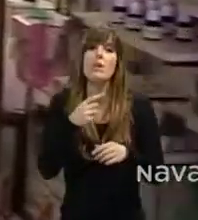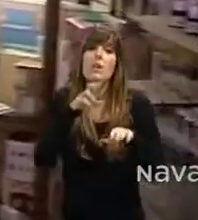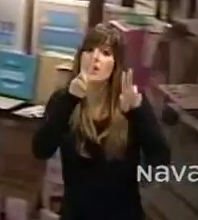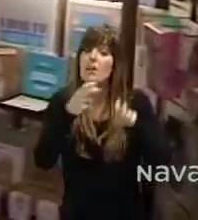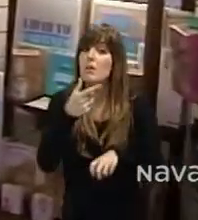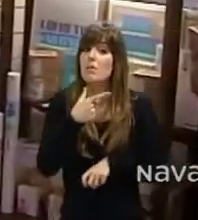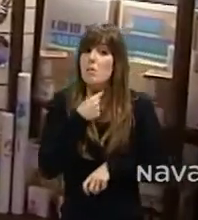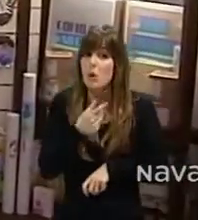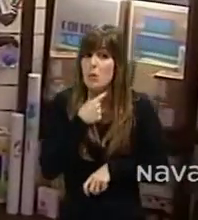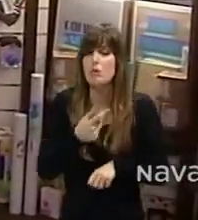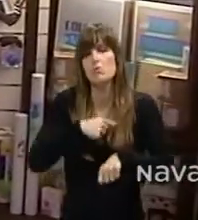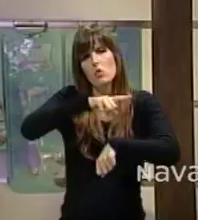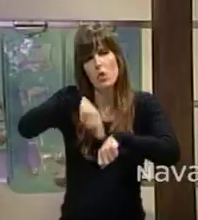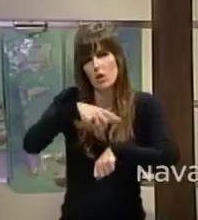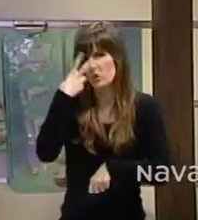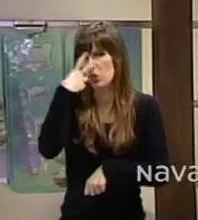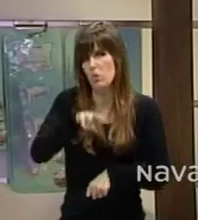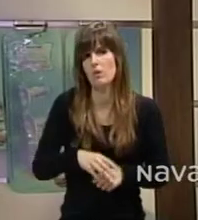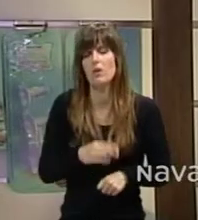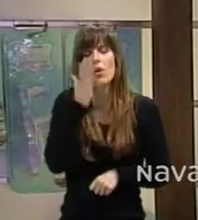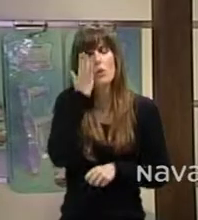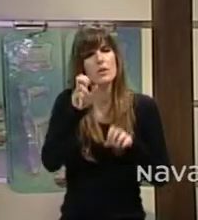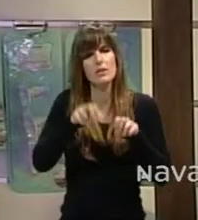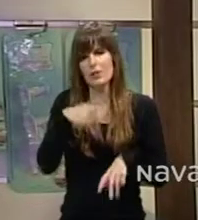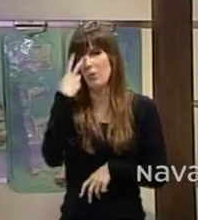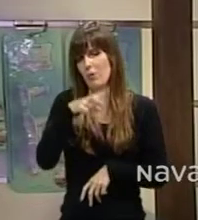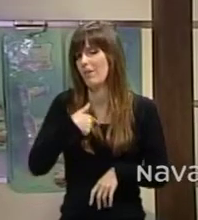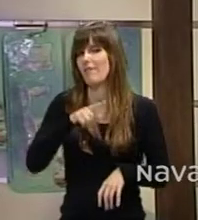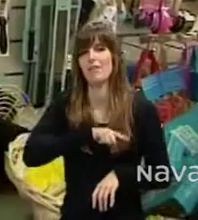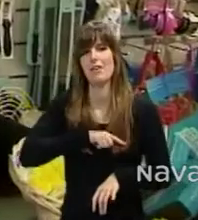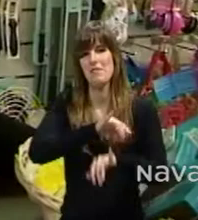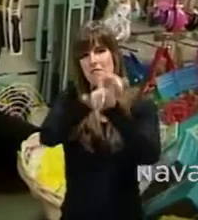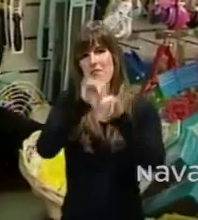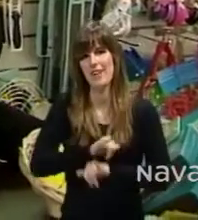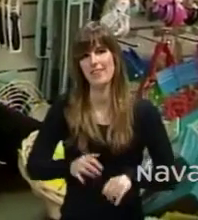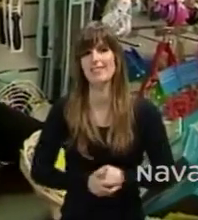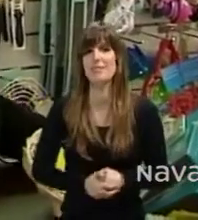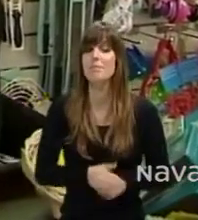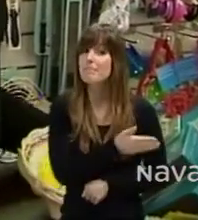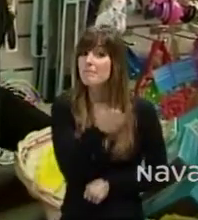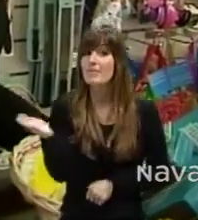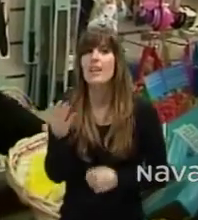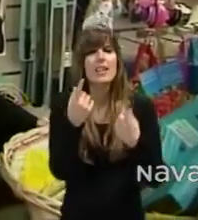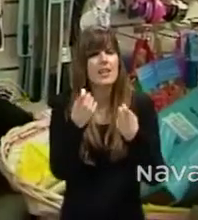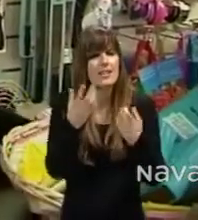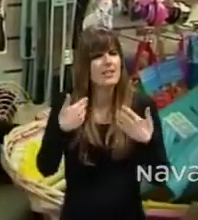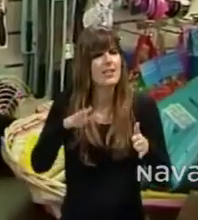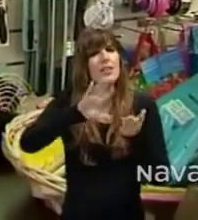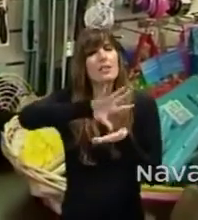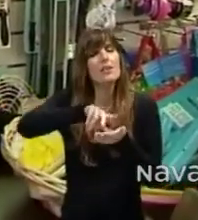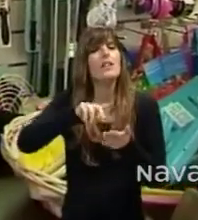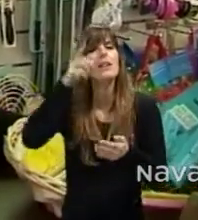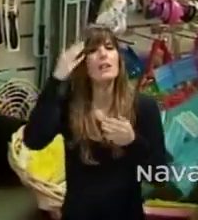no me importa no dormir, vamos a decir. No, estoy feliz. Bueno, cualquier cosa que necesitáis, ya sabéis que estamos en